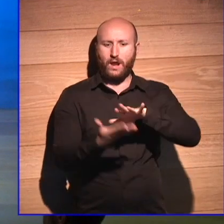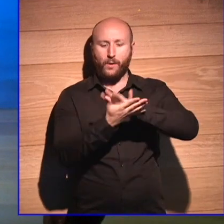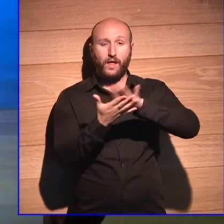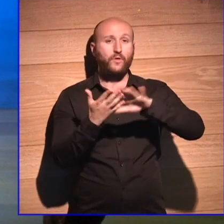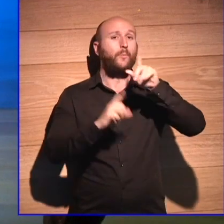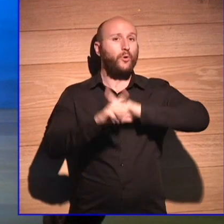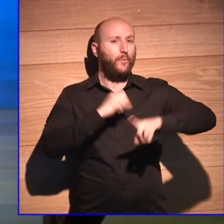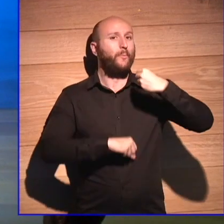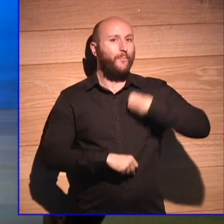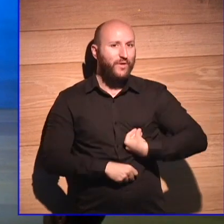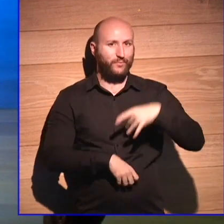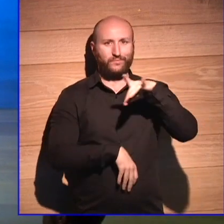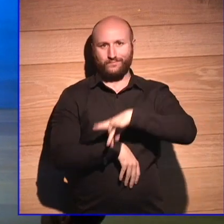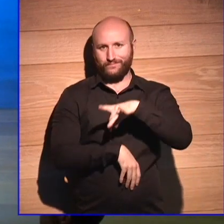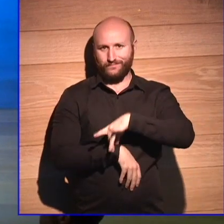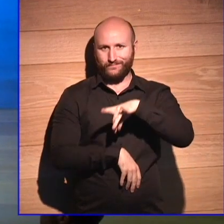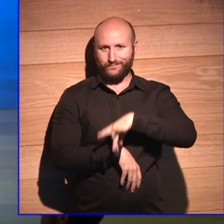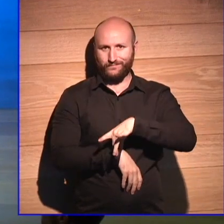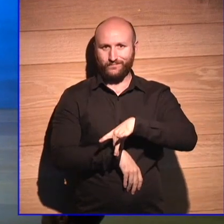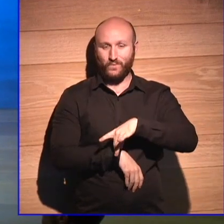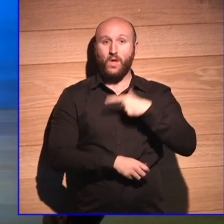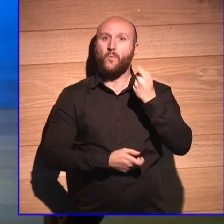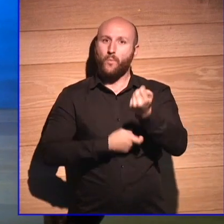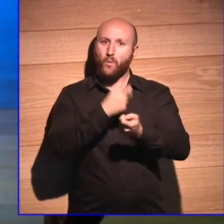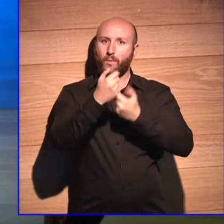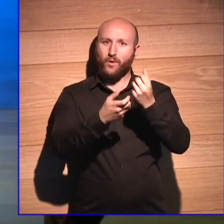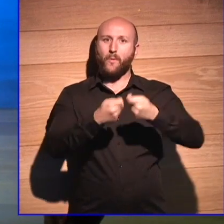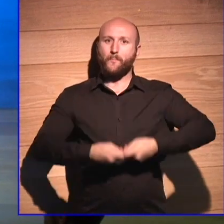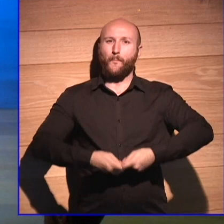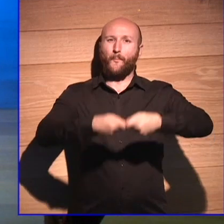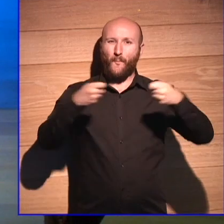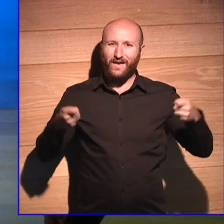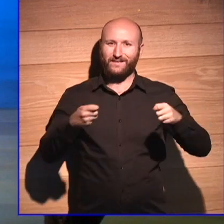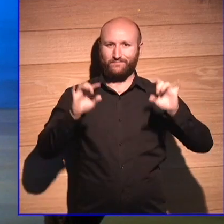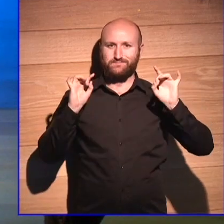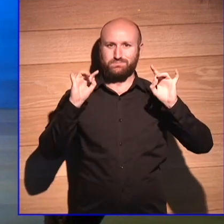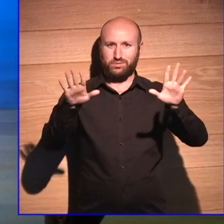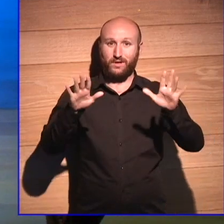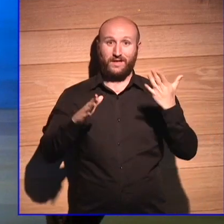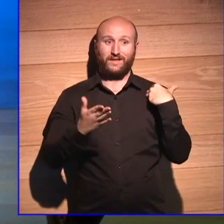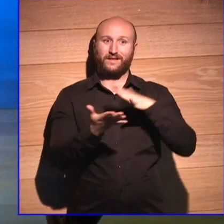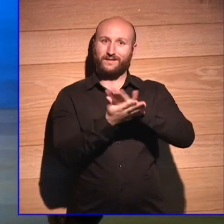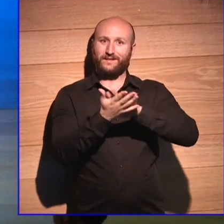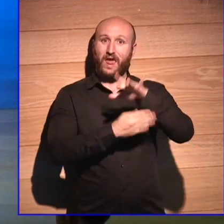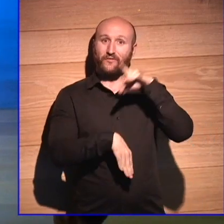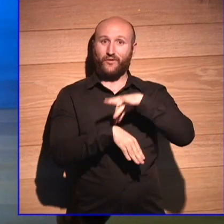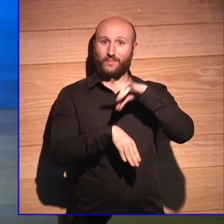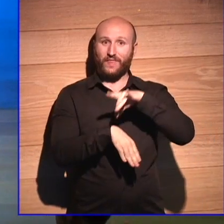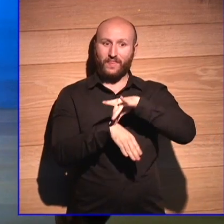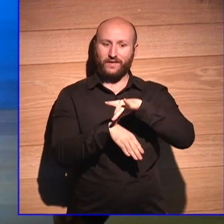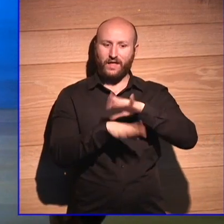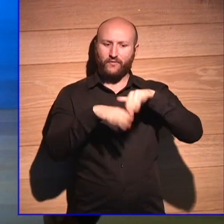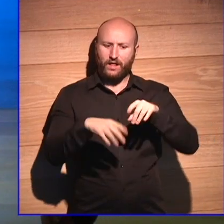problemas y poco a poco fuimos ampliando el alcance. Y lo que al principio nos hablaba de enfermedades, de pronto nos dimos